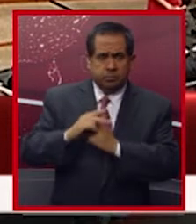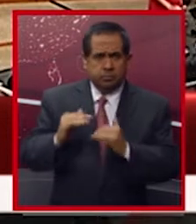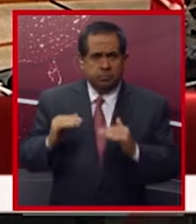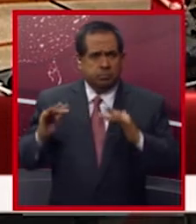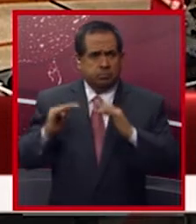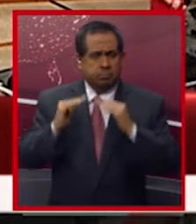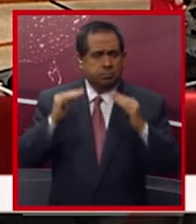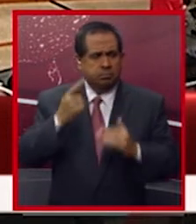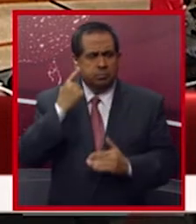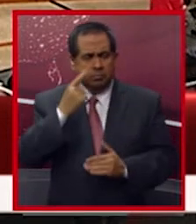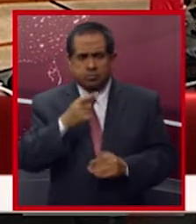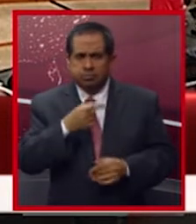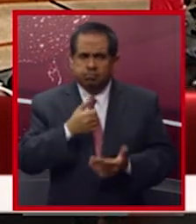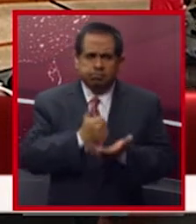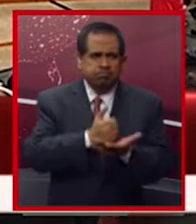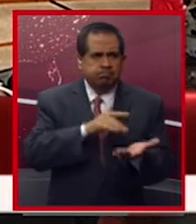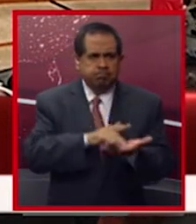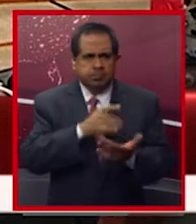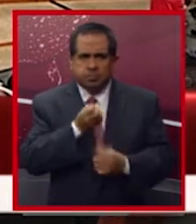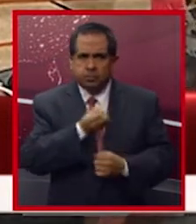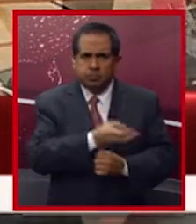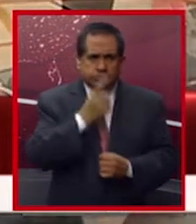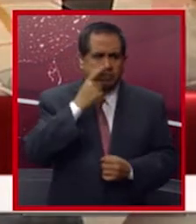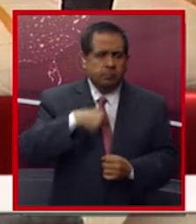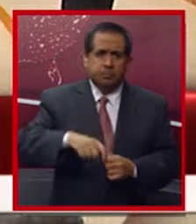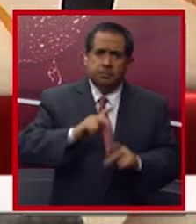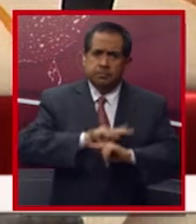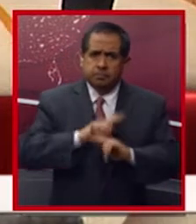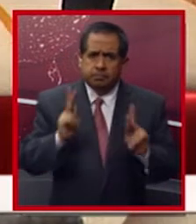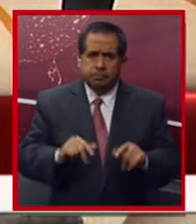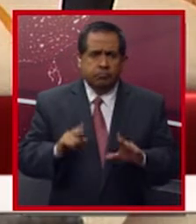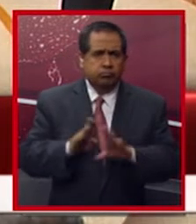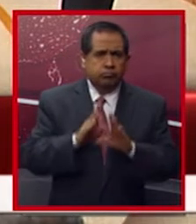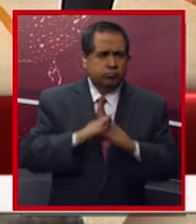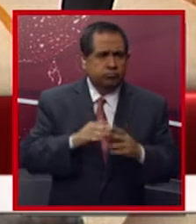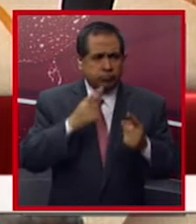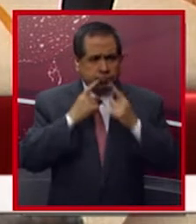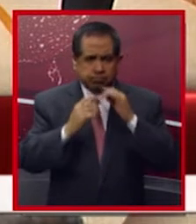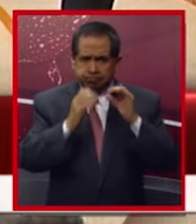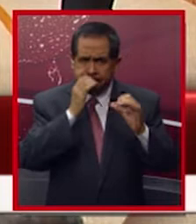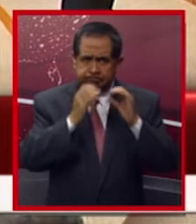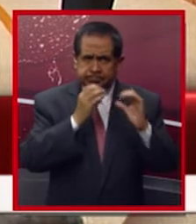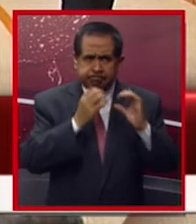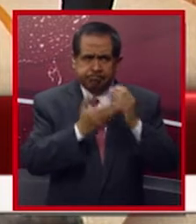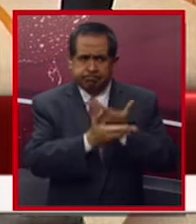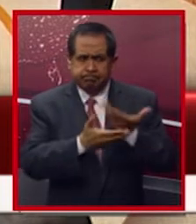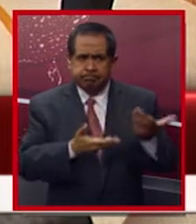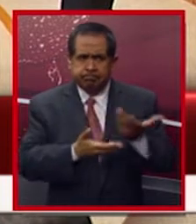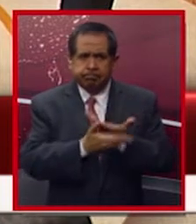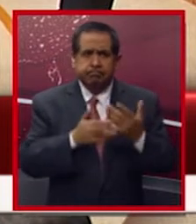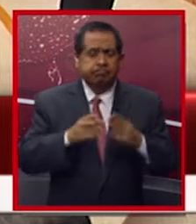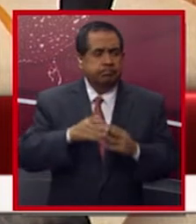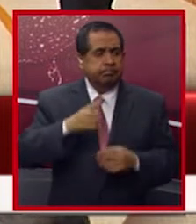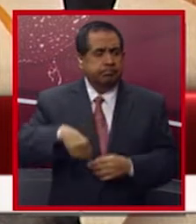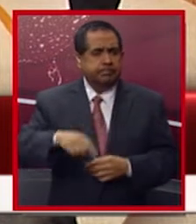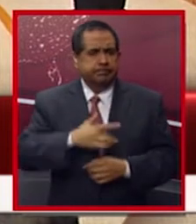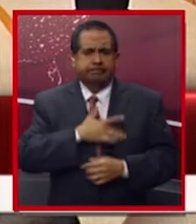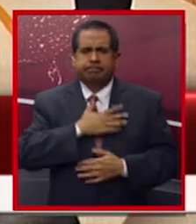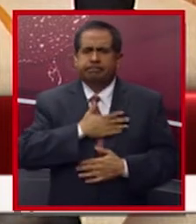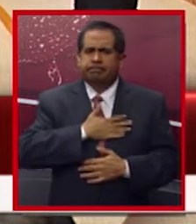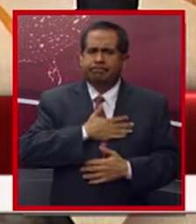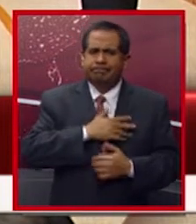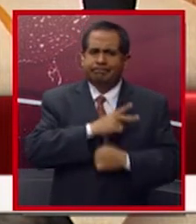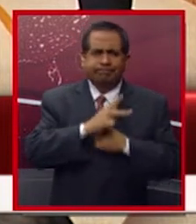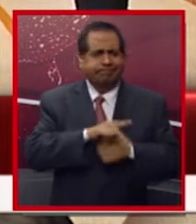contribuir al establecimiento de la paz en Venezuela y que se impulse el diálogo en todo momento para la resolución del conflicto político que en el hermano país